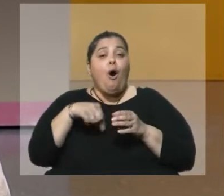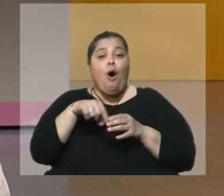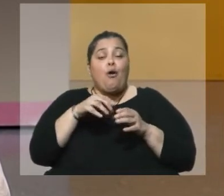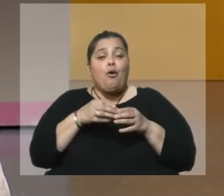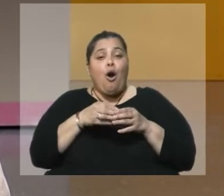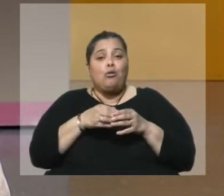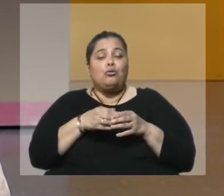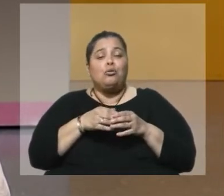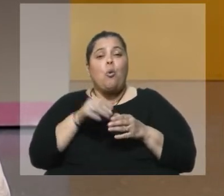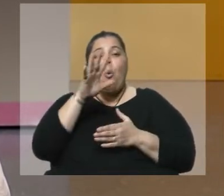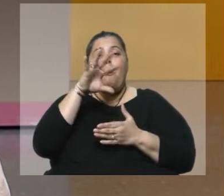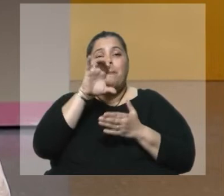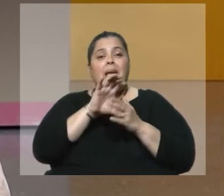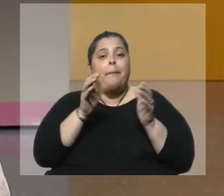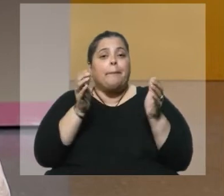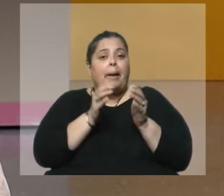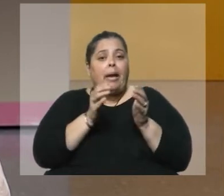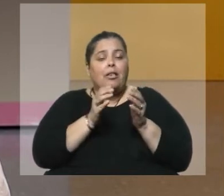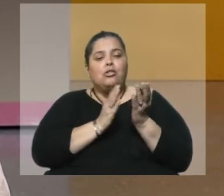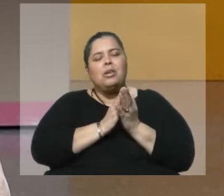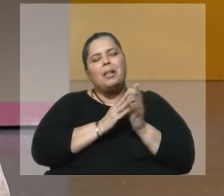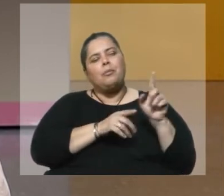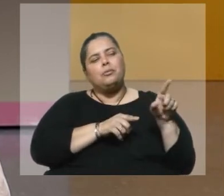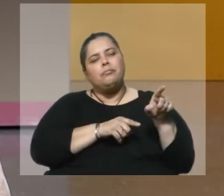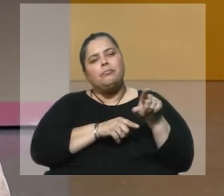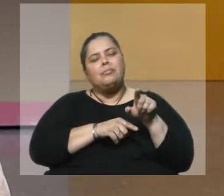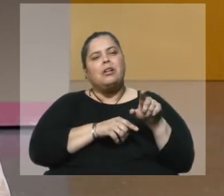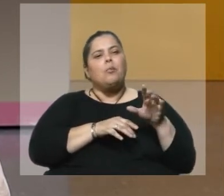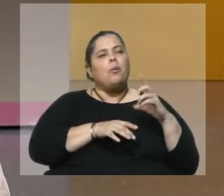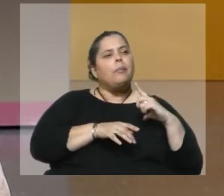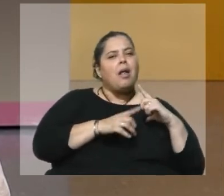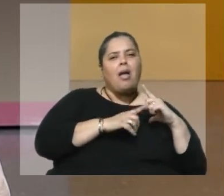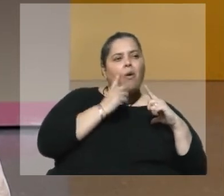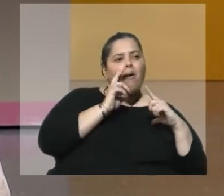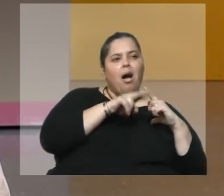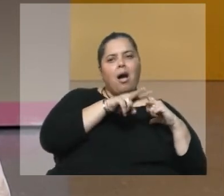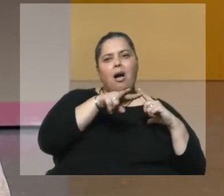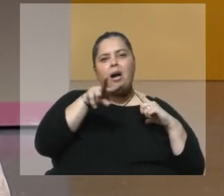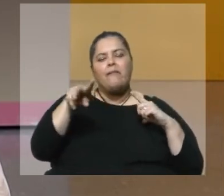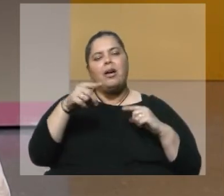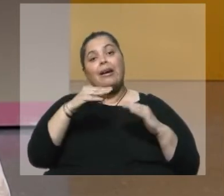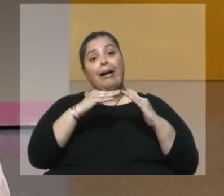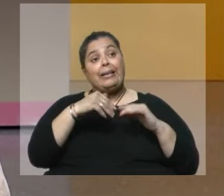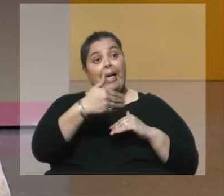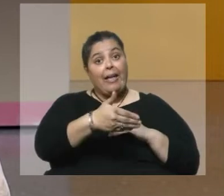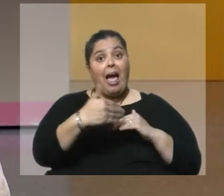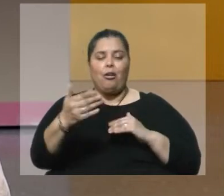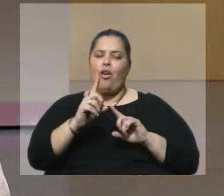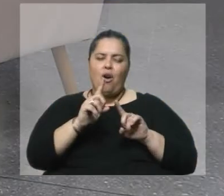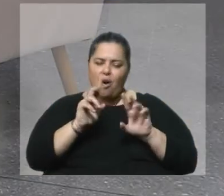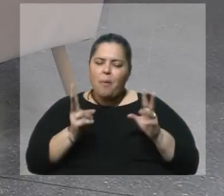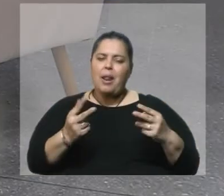país muy pequeño. Estamos atentos a la vida de los demás. Estamos todo el tiempo mirando la casa del vecino cuando tendrías que mirar tu propia